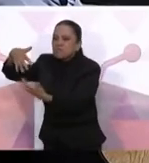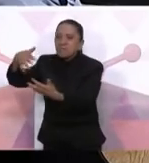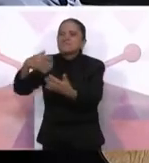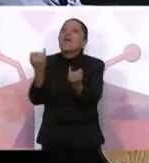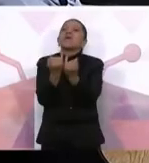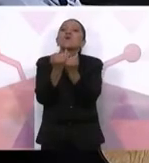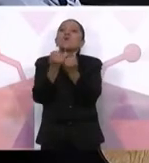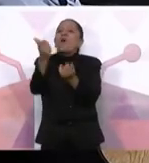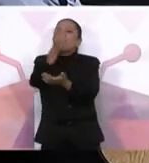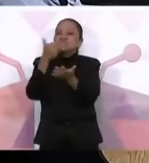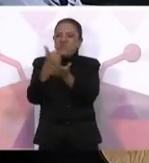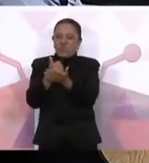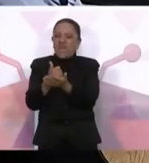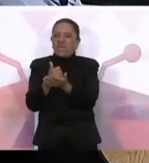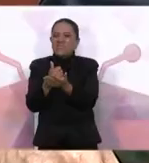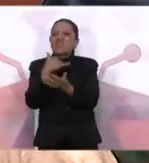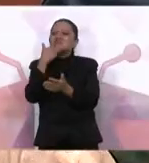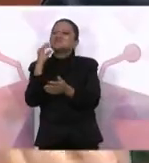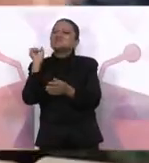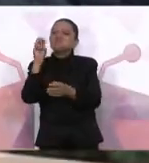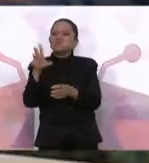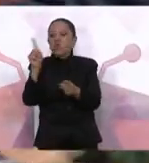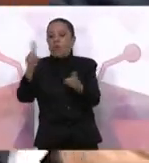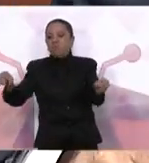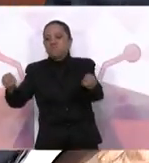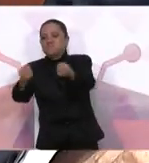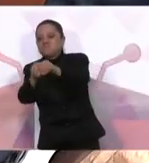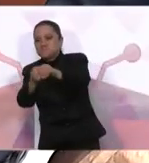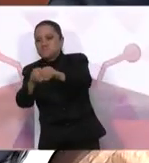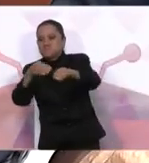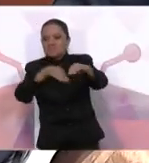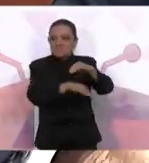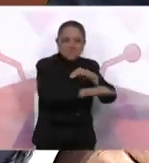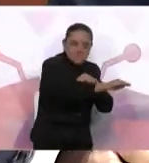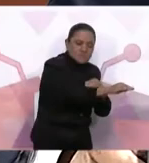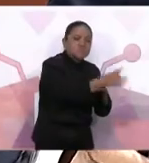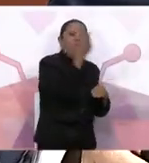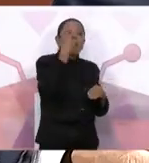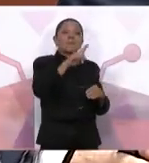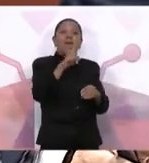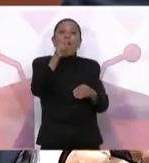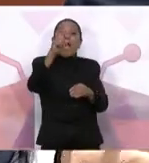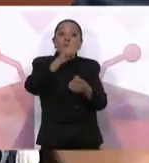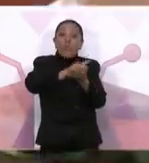para que puedan ser tratadas y emitidas a los ríos de manera limpia